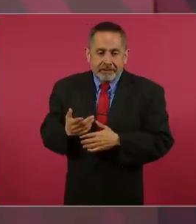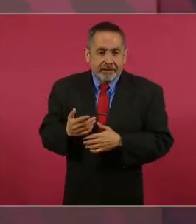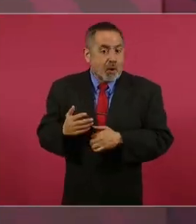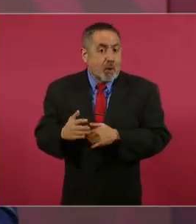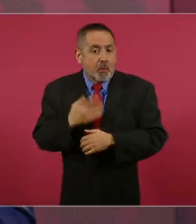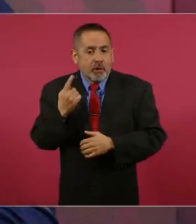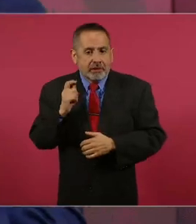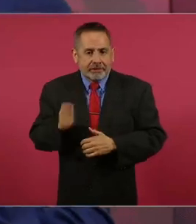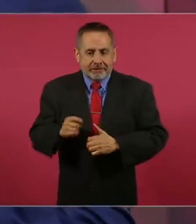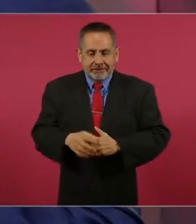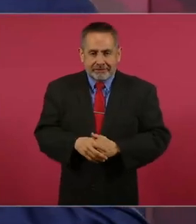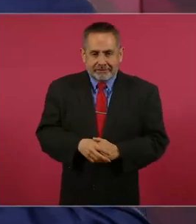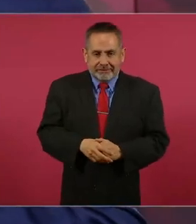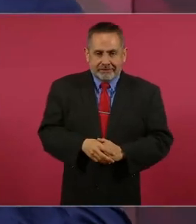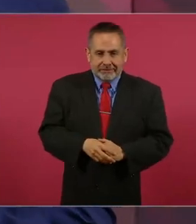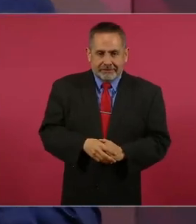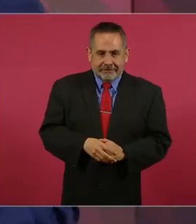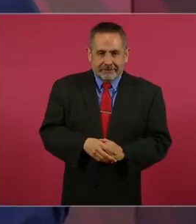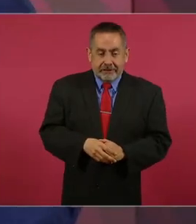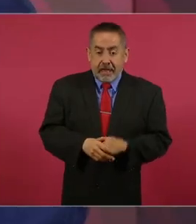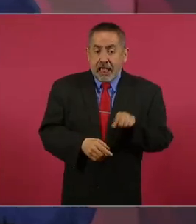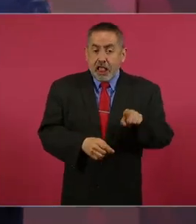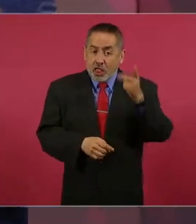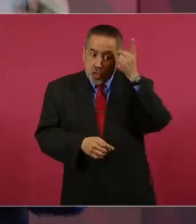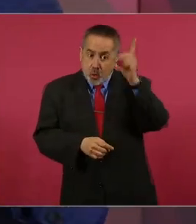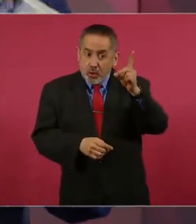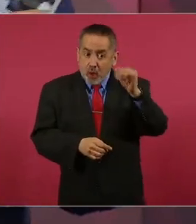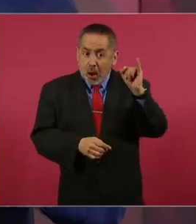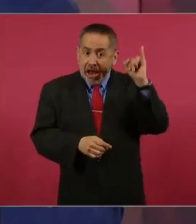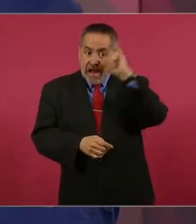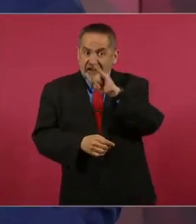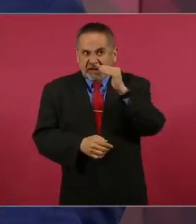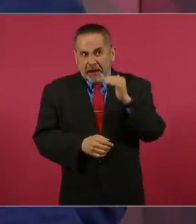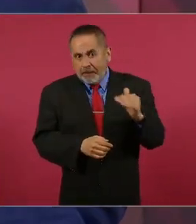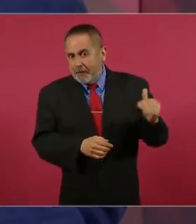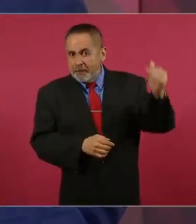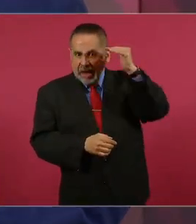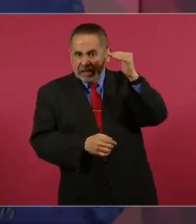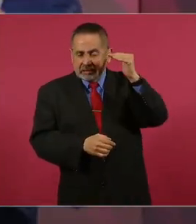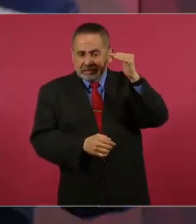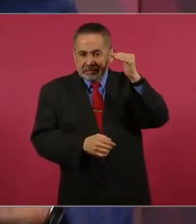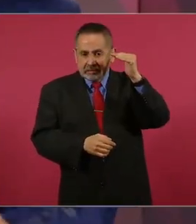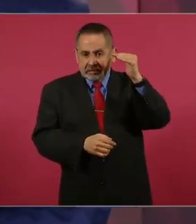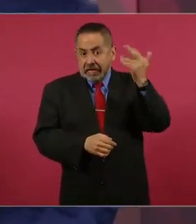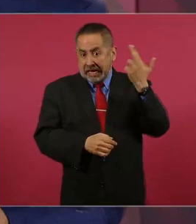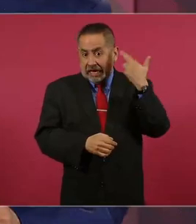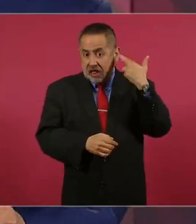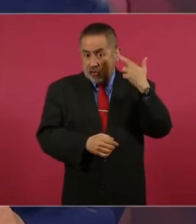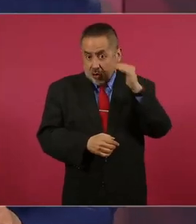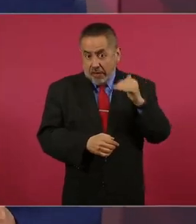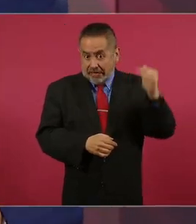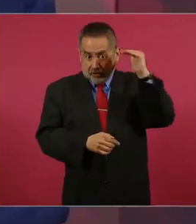Porque el dueño o el gerente de la radio